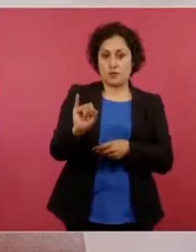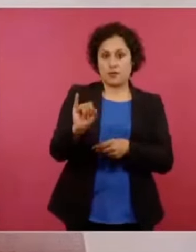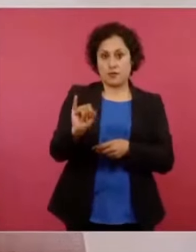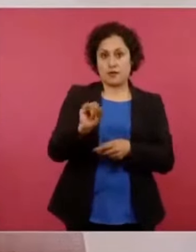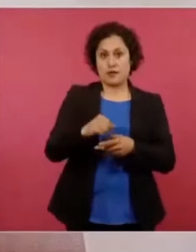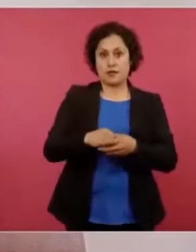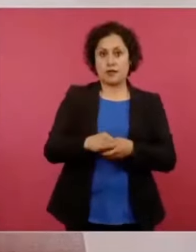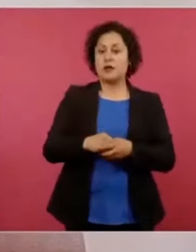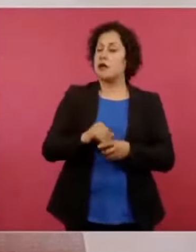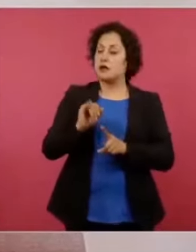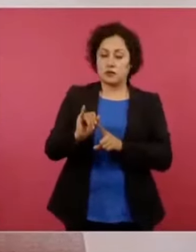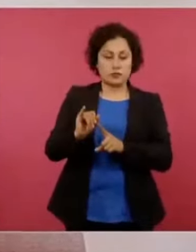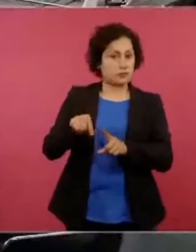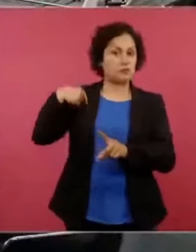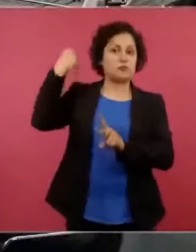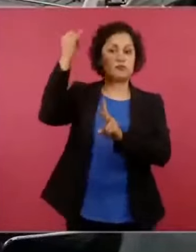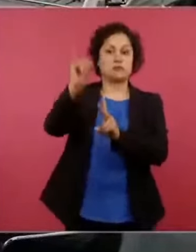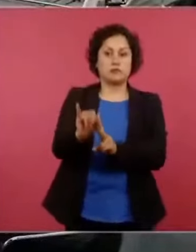de mañana en 8,